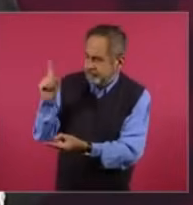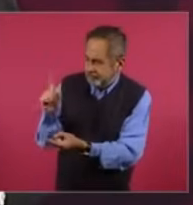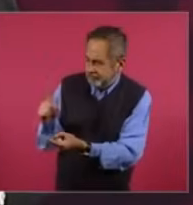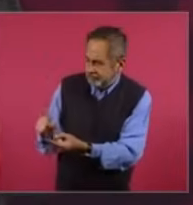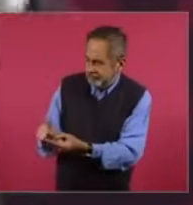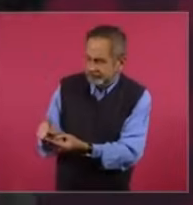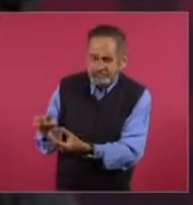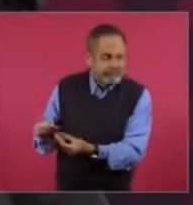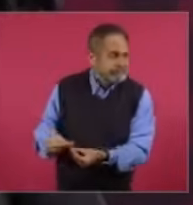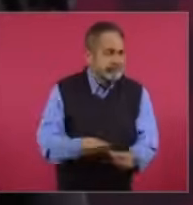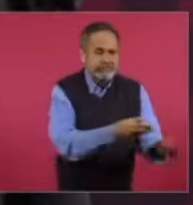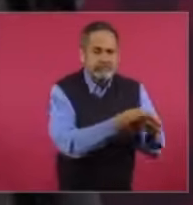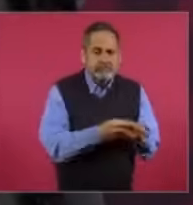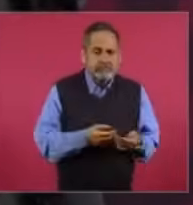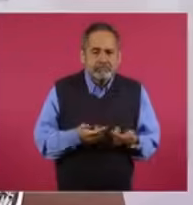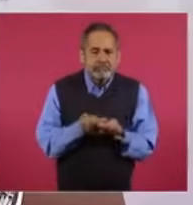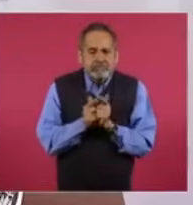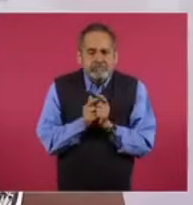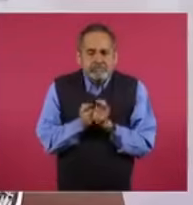un grupo.